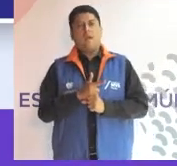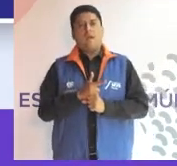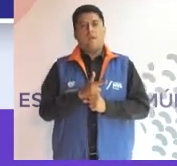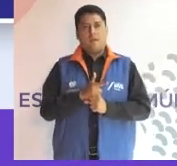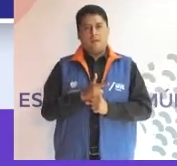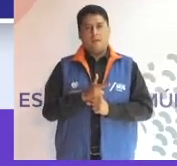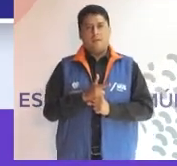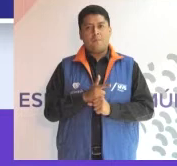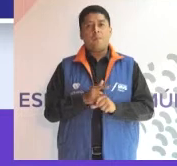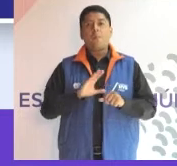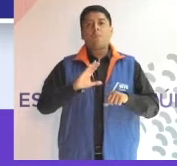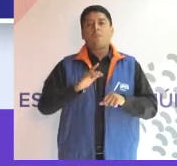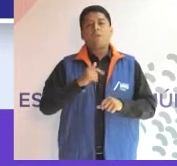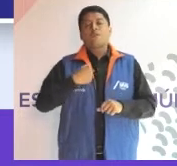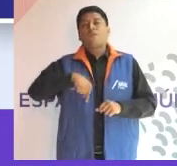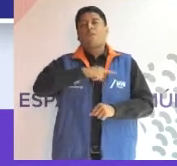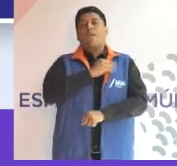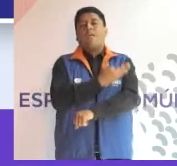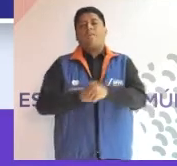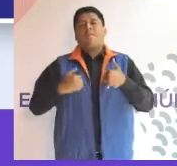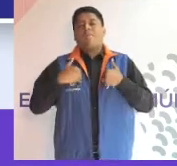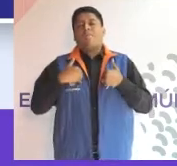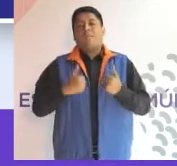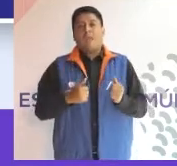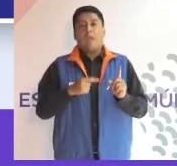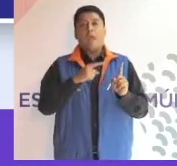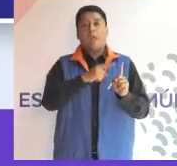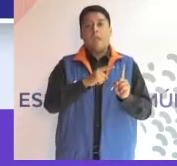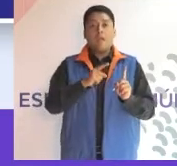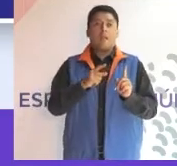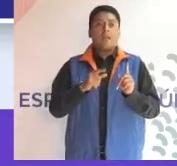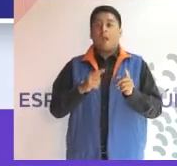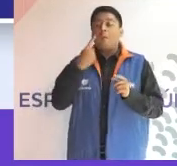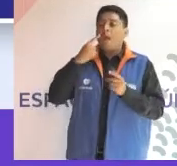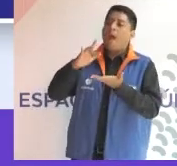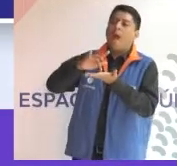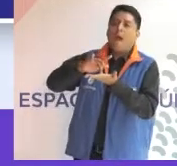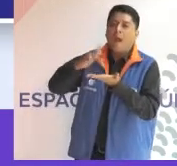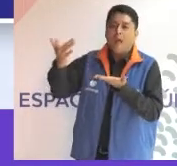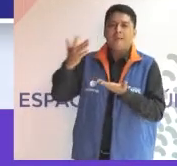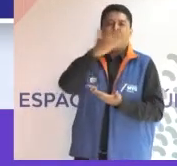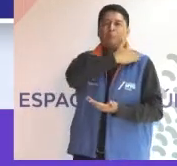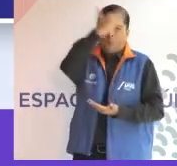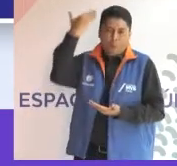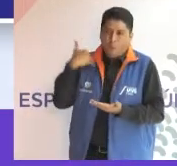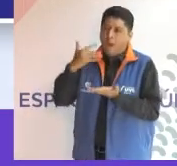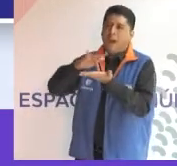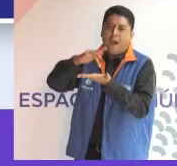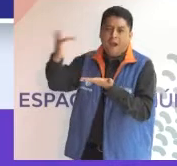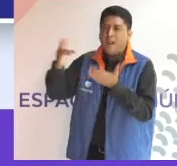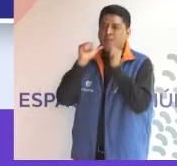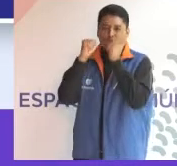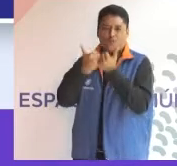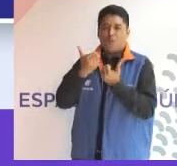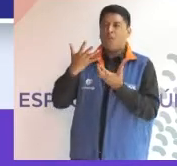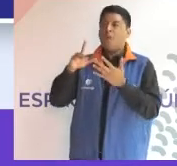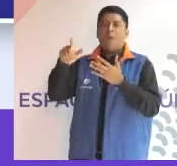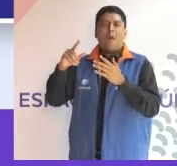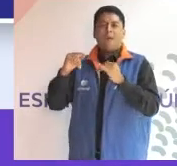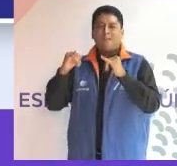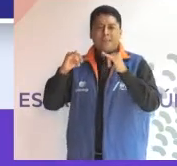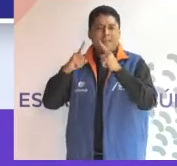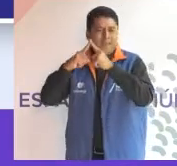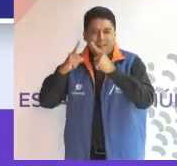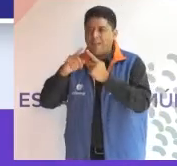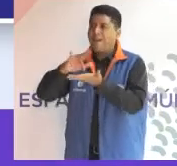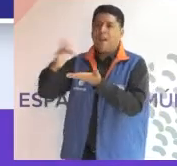más que a esa persona. No quiere que se le agradezca a la organización de las monjitas o a las señoras que ayudan en el templo o a las que ayudan a los niños